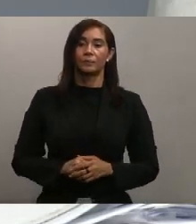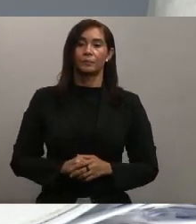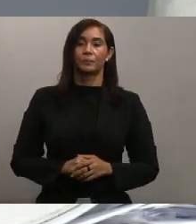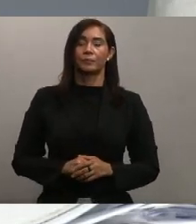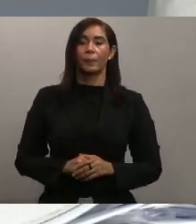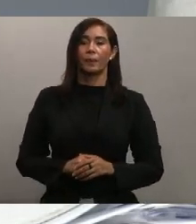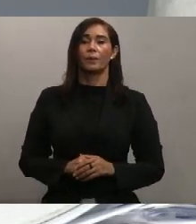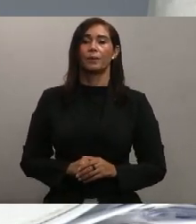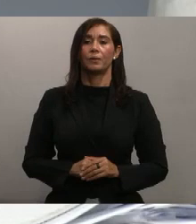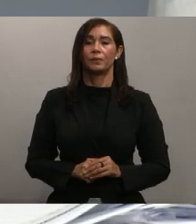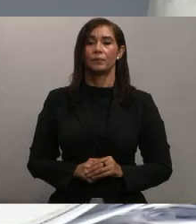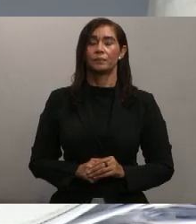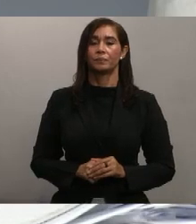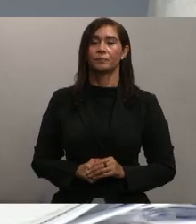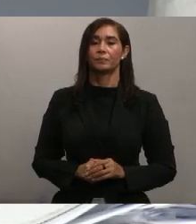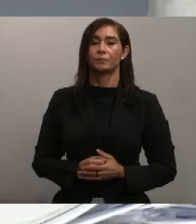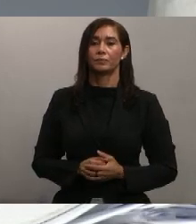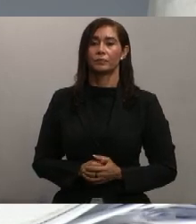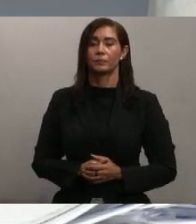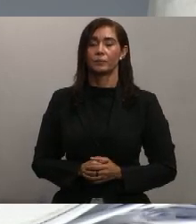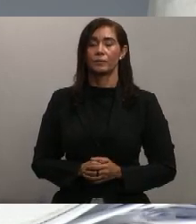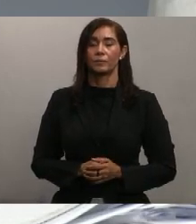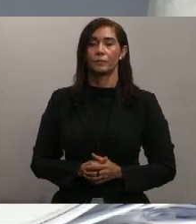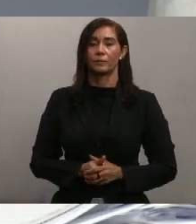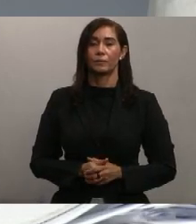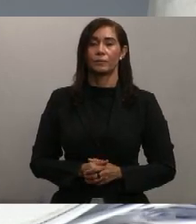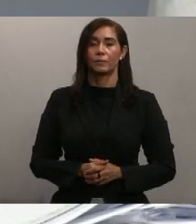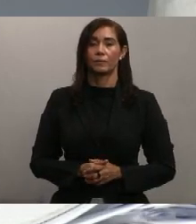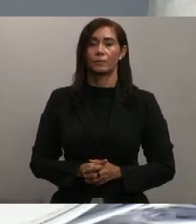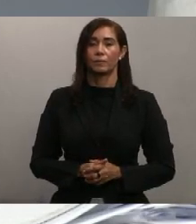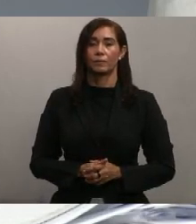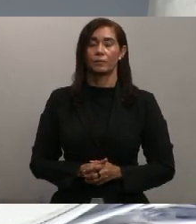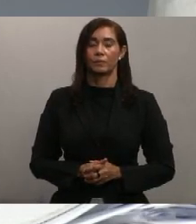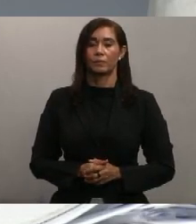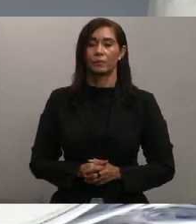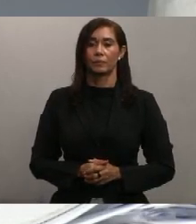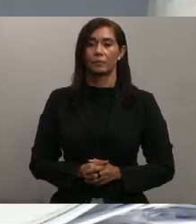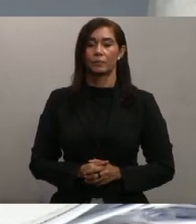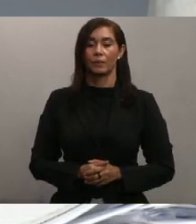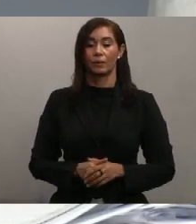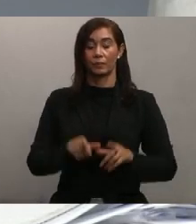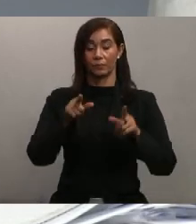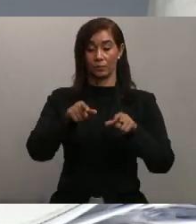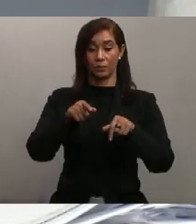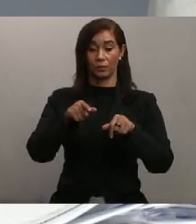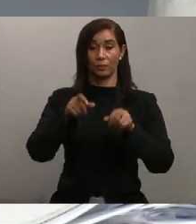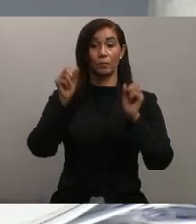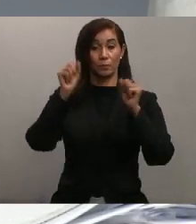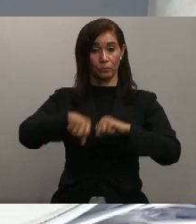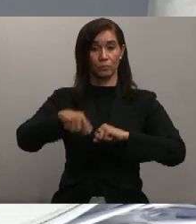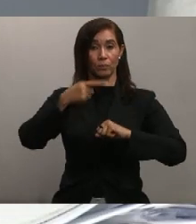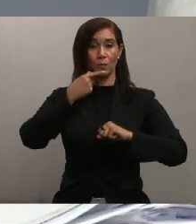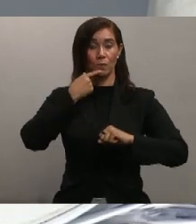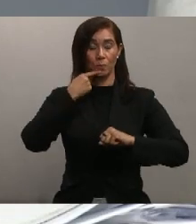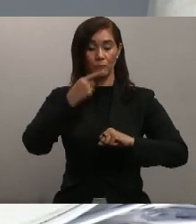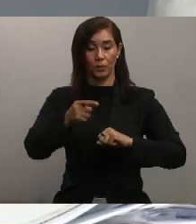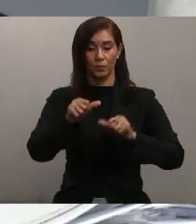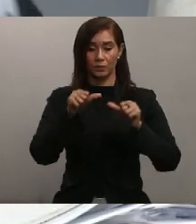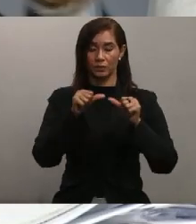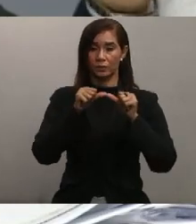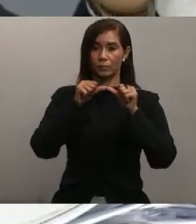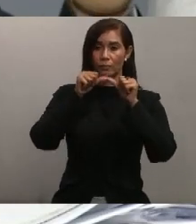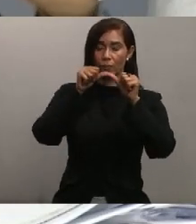los estudios de lugar. De manera que en este momento puedo decir que